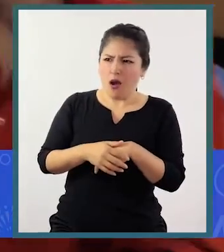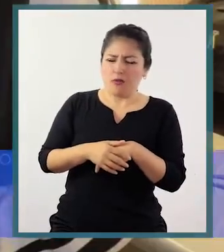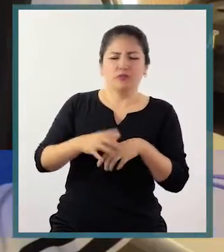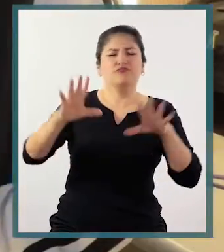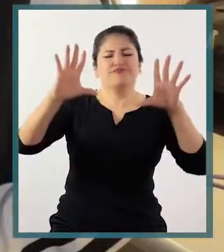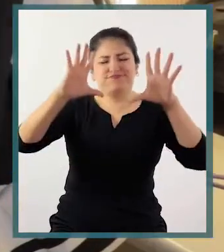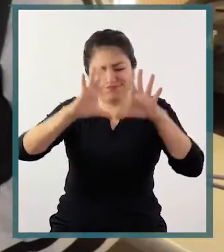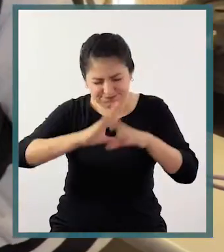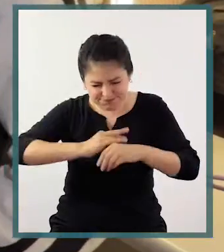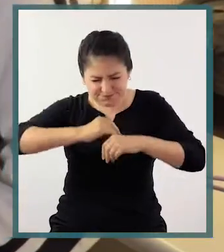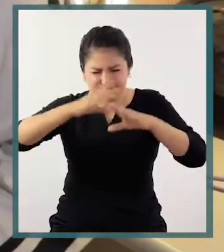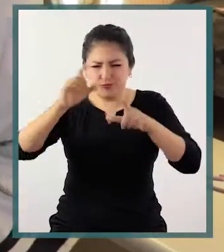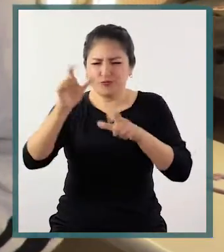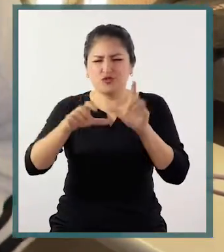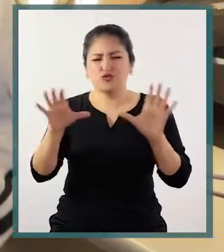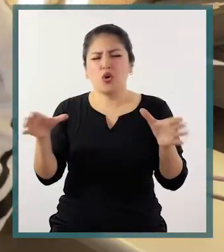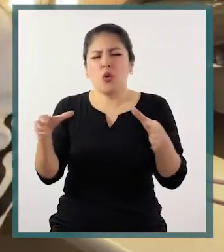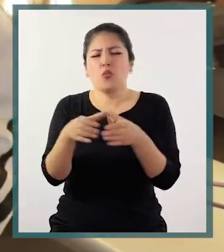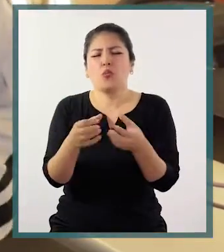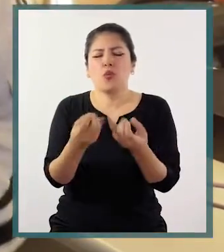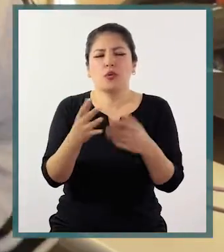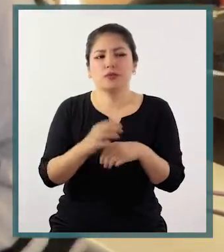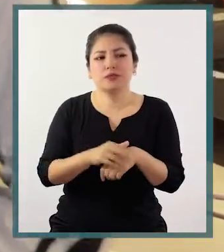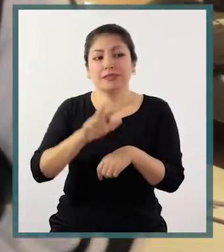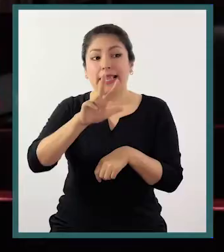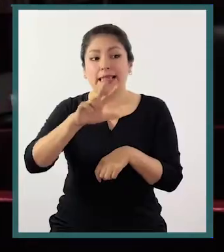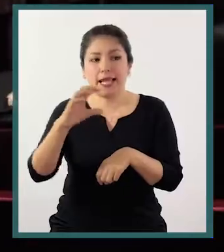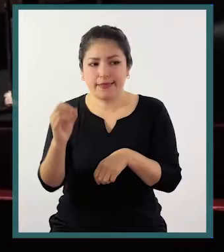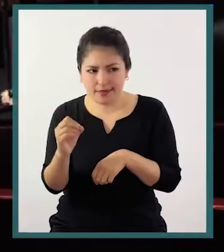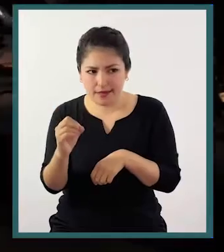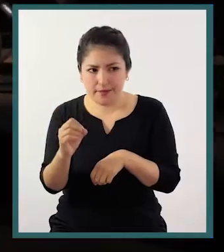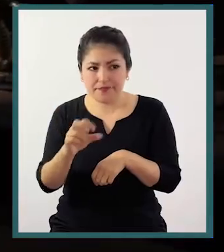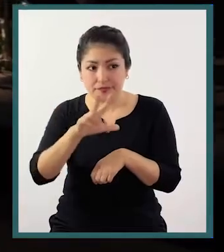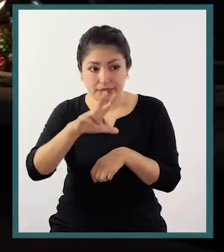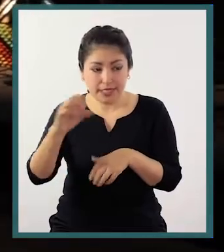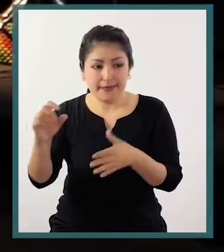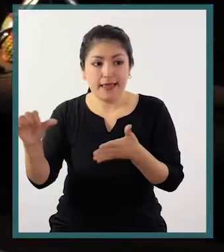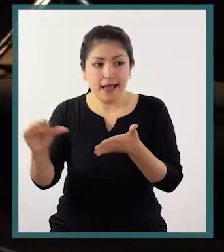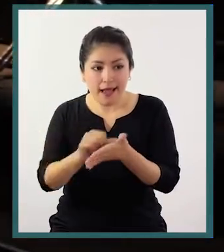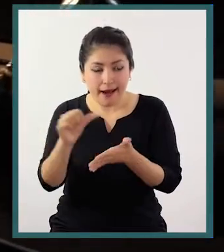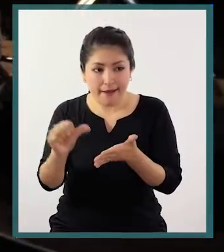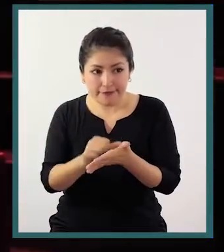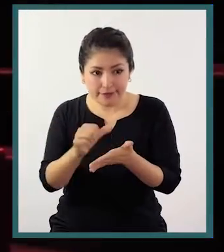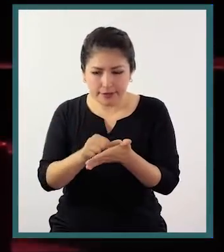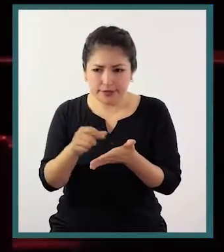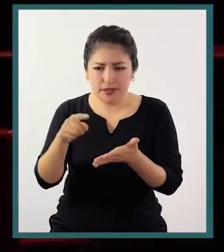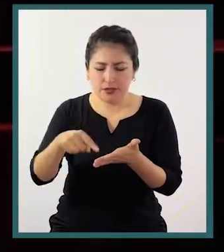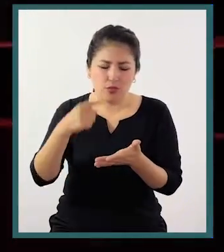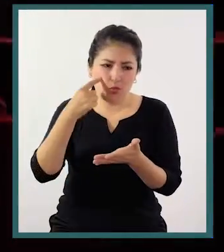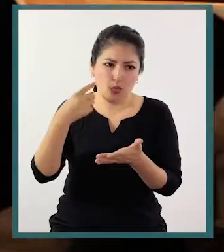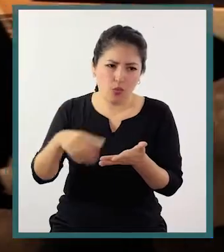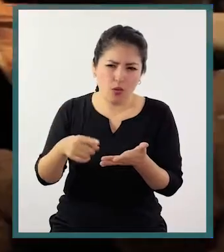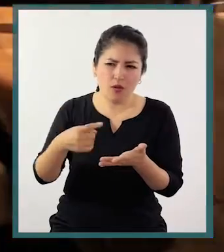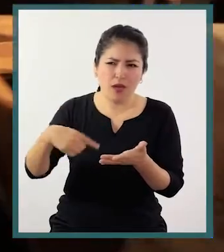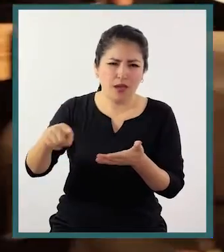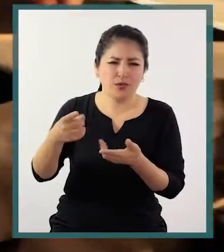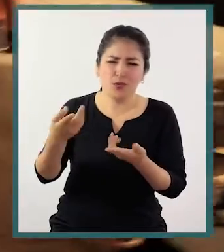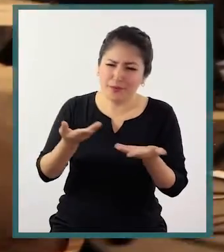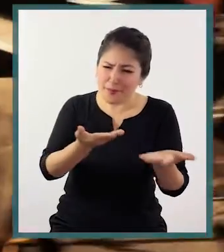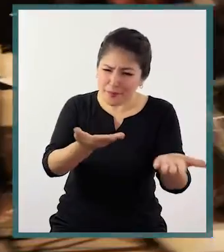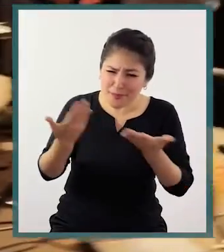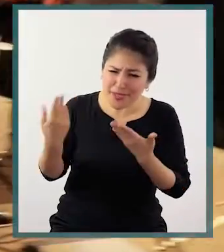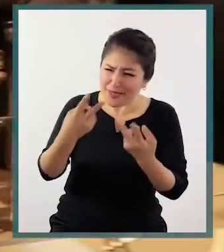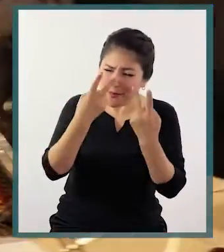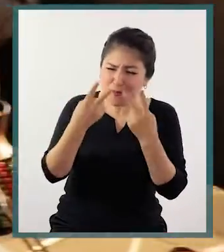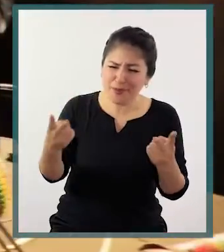Amanecidas. ¿Cuántos conforman esta puesta? Estamos siendo 30. 30 artistas en escena y está muy genial la propuesta, no se la pueden